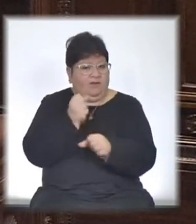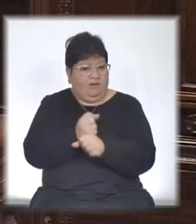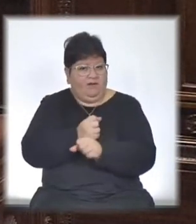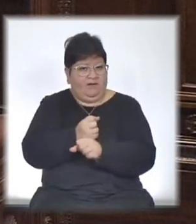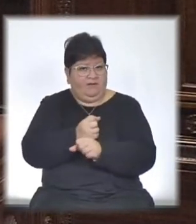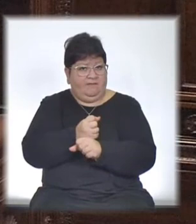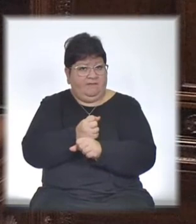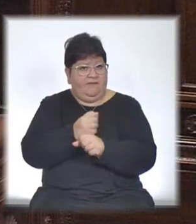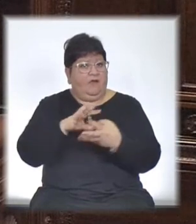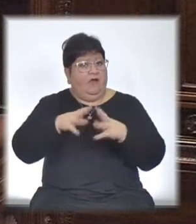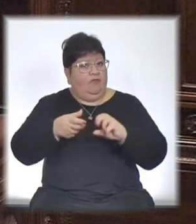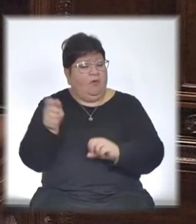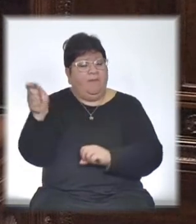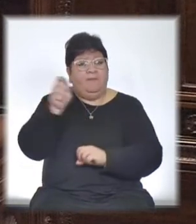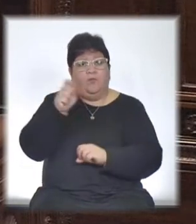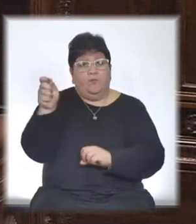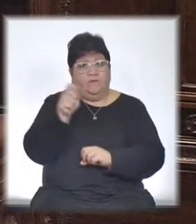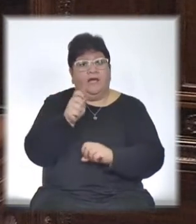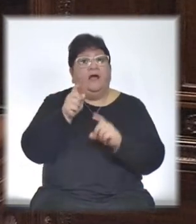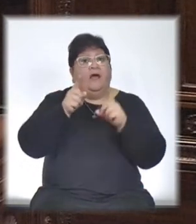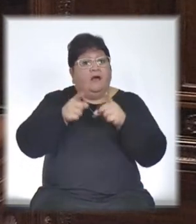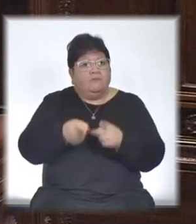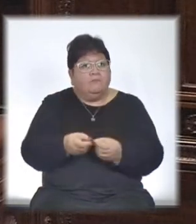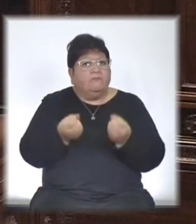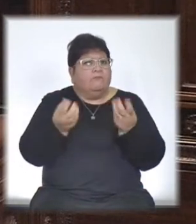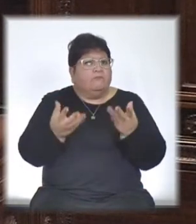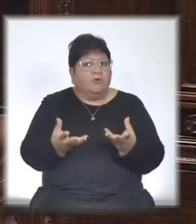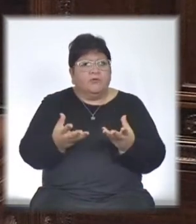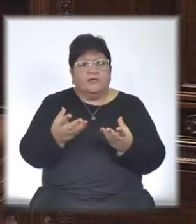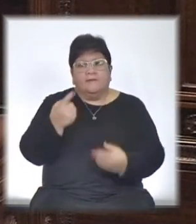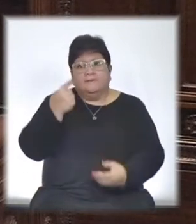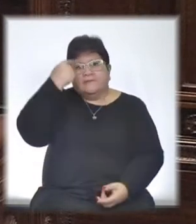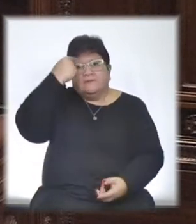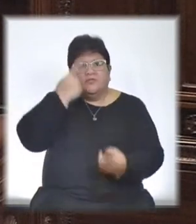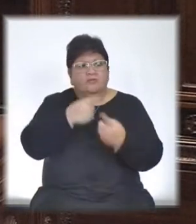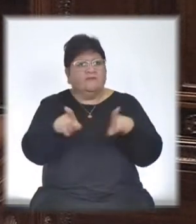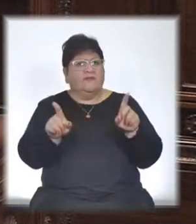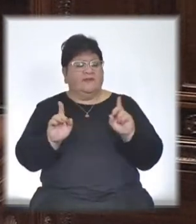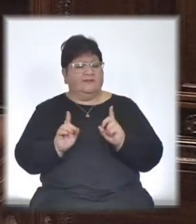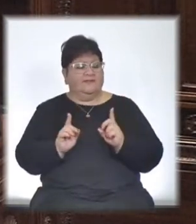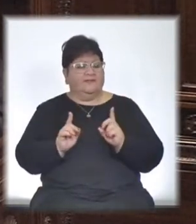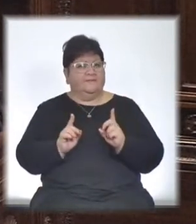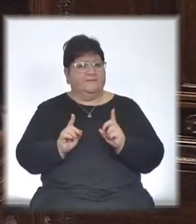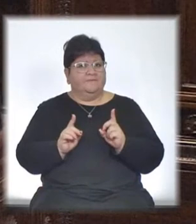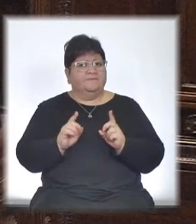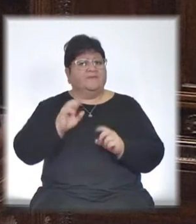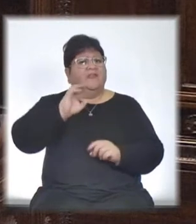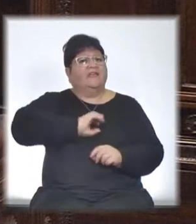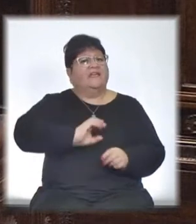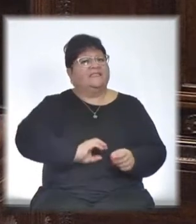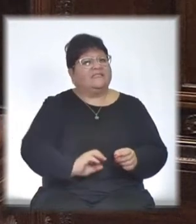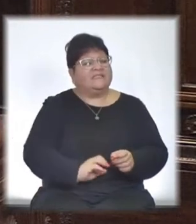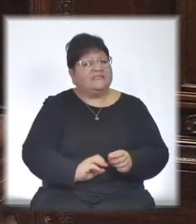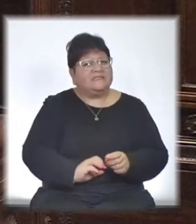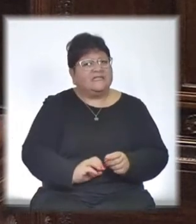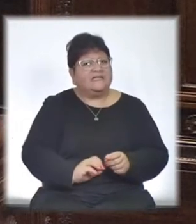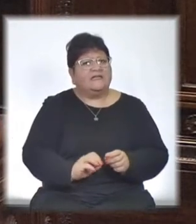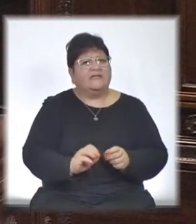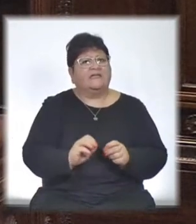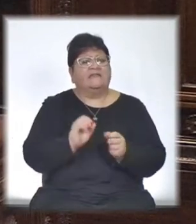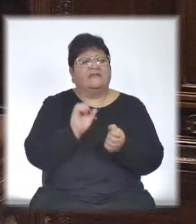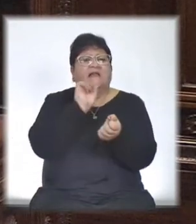idoneidad, sino por su pensamiento y su compromiso con la democracia. ¿Cuáles fueron las características de la prisión?